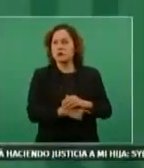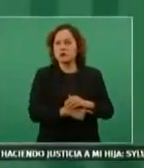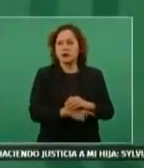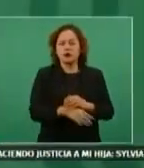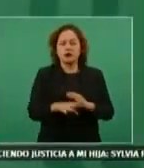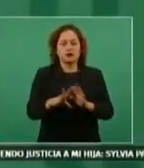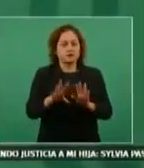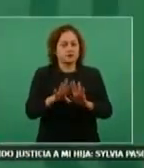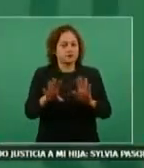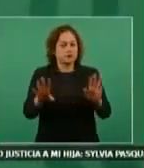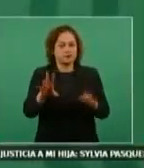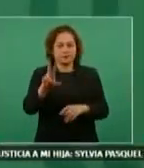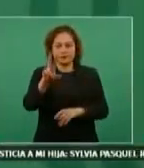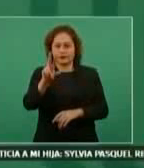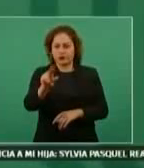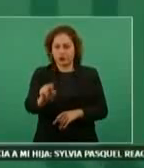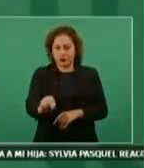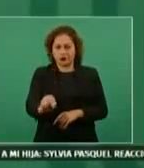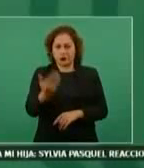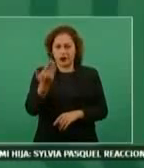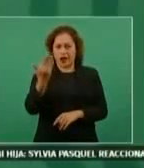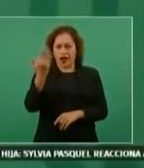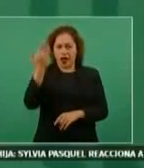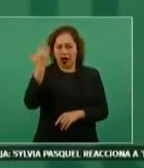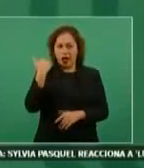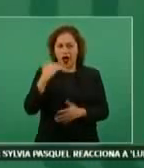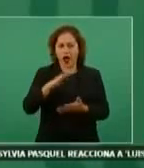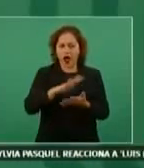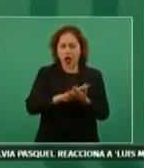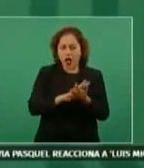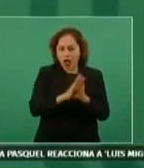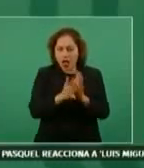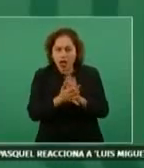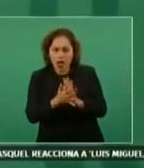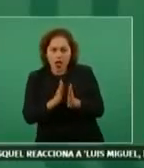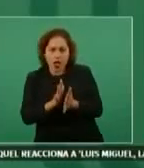y había relaciones de complicidad,